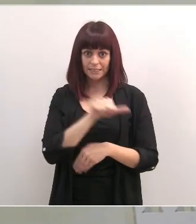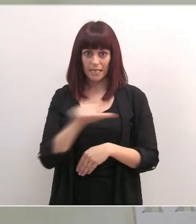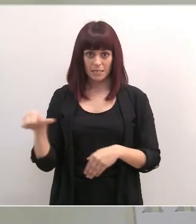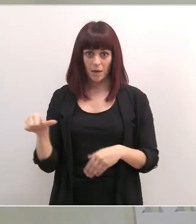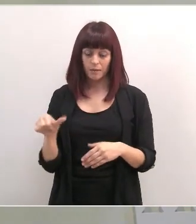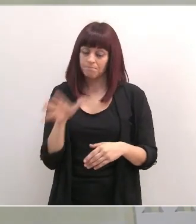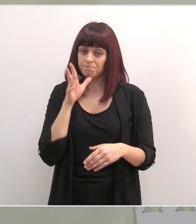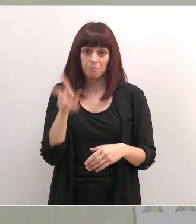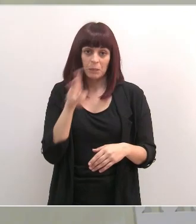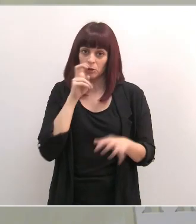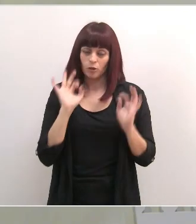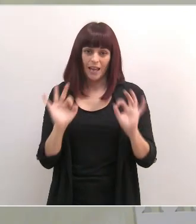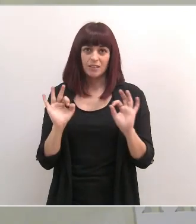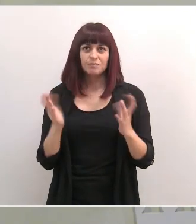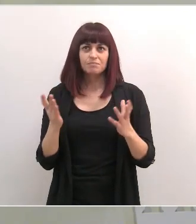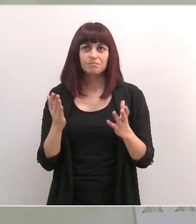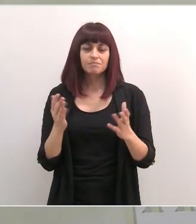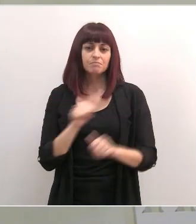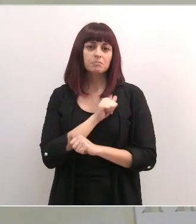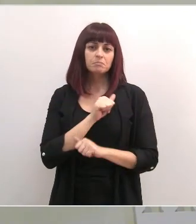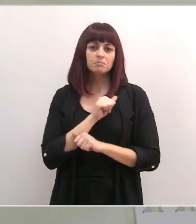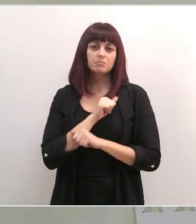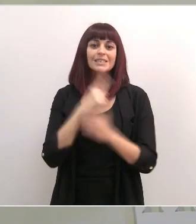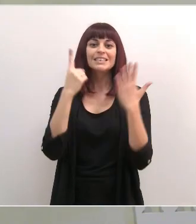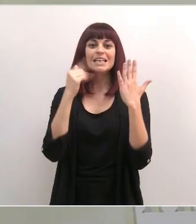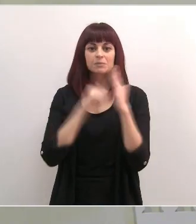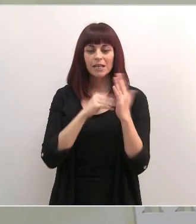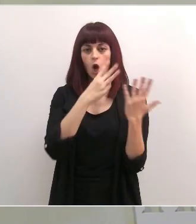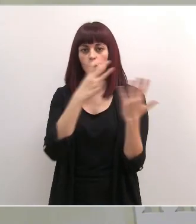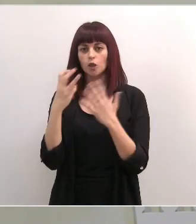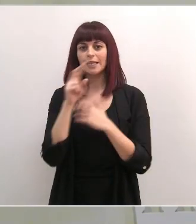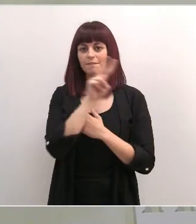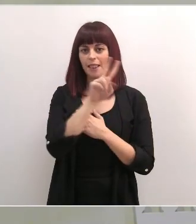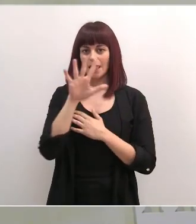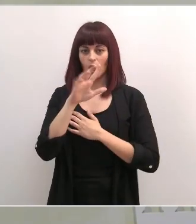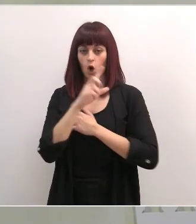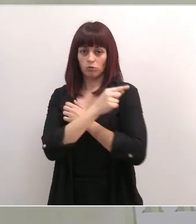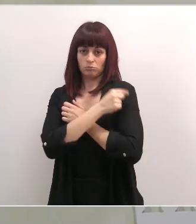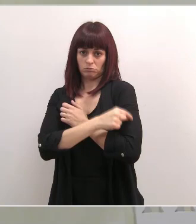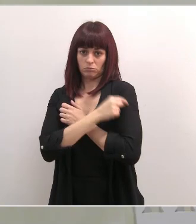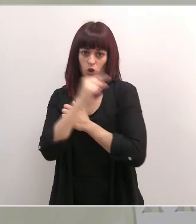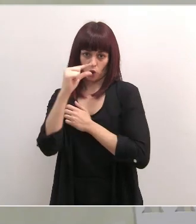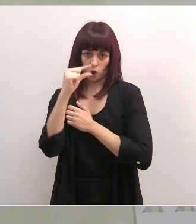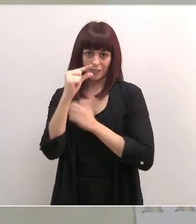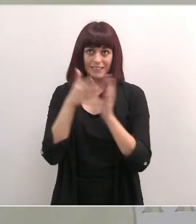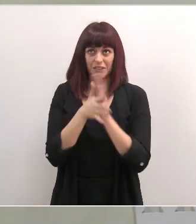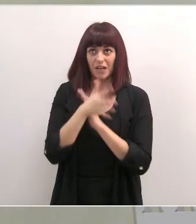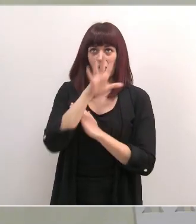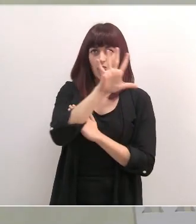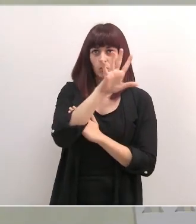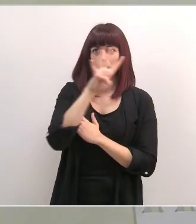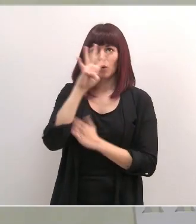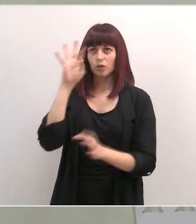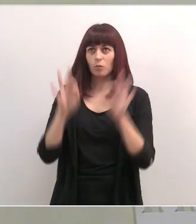está prevista la llegada de una remesa de 6.825 dosis, lo que supone el